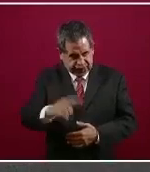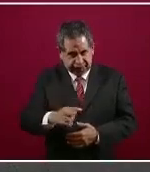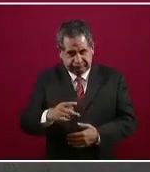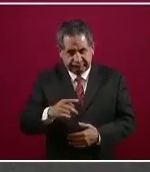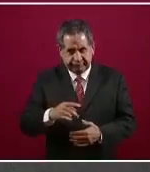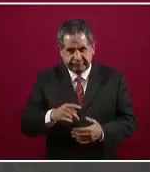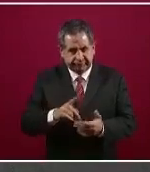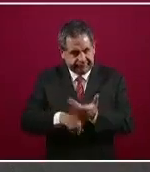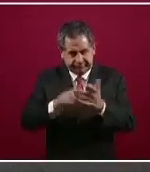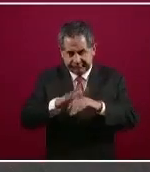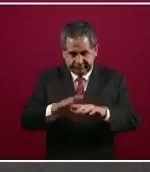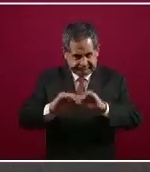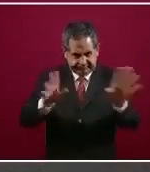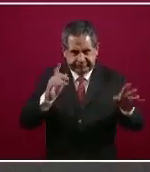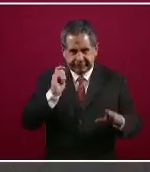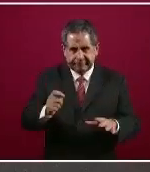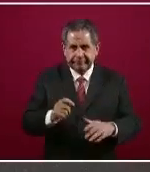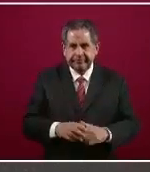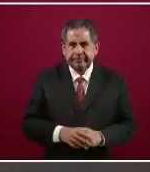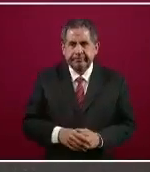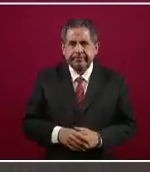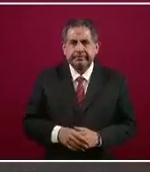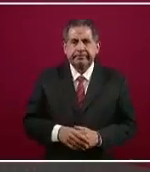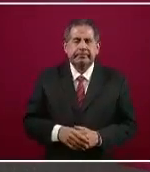con toda claridad,